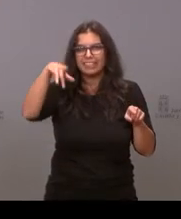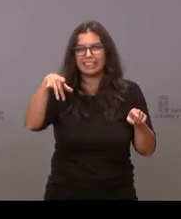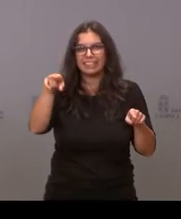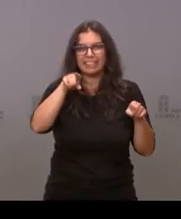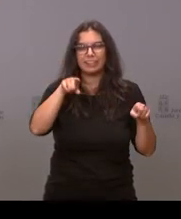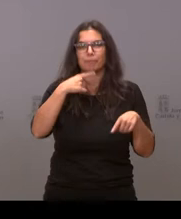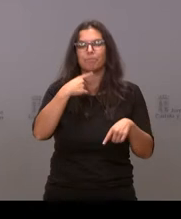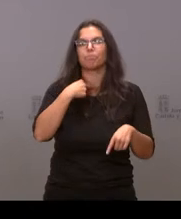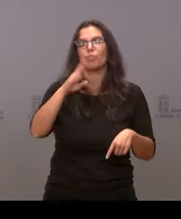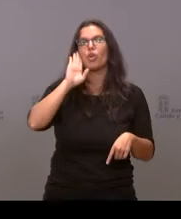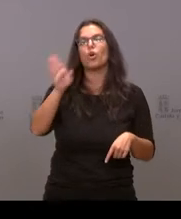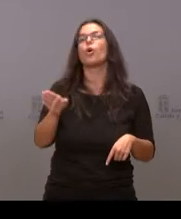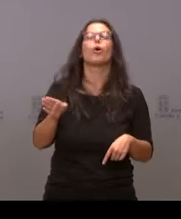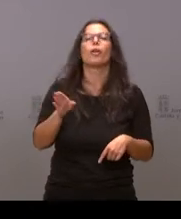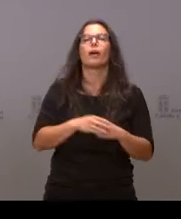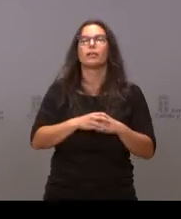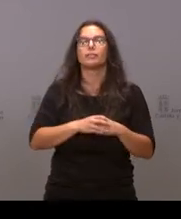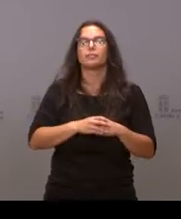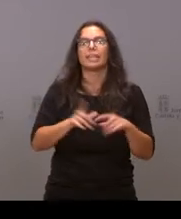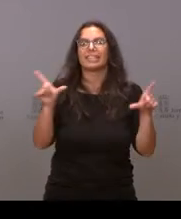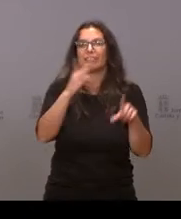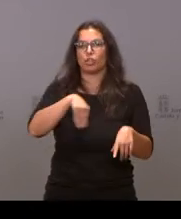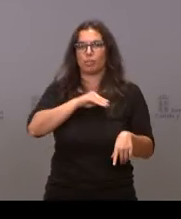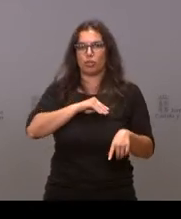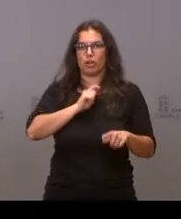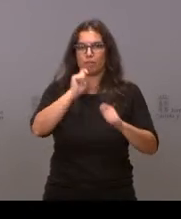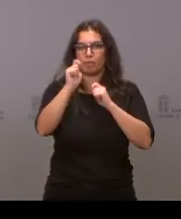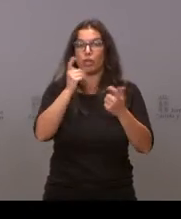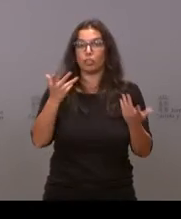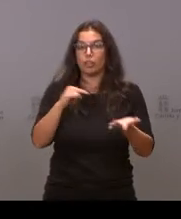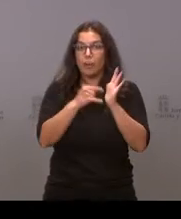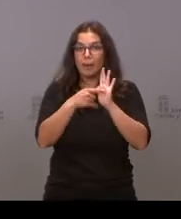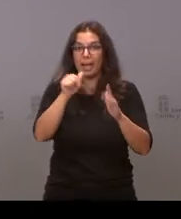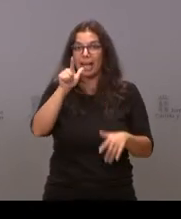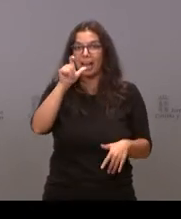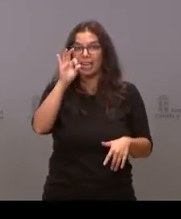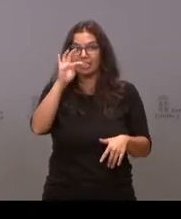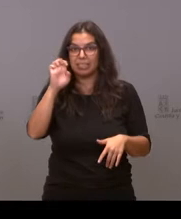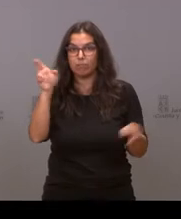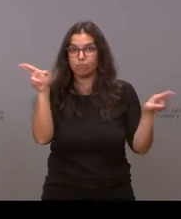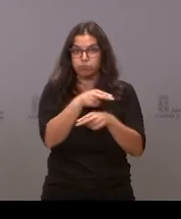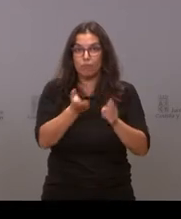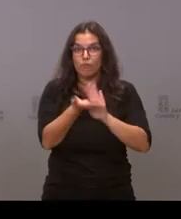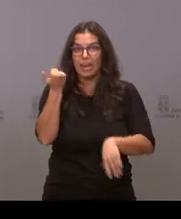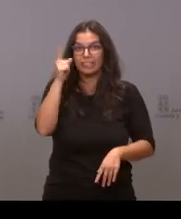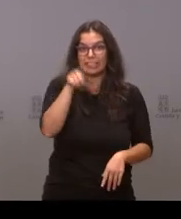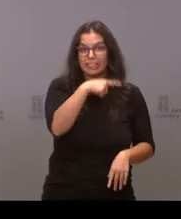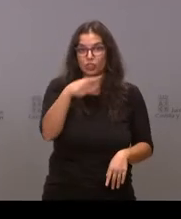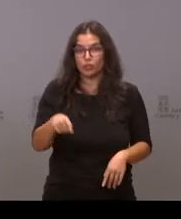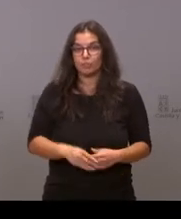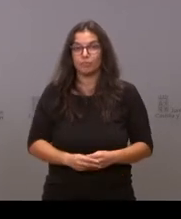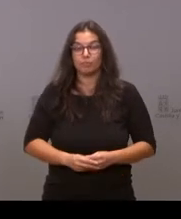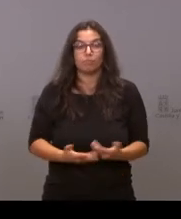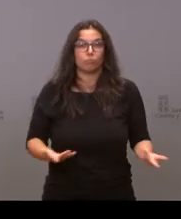o la mar tanto en televisión española entonces se retira el plan aliste o no bueno yo he hablado